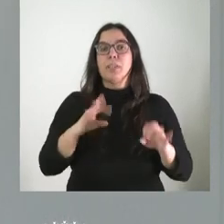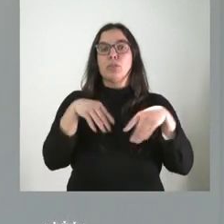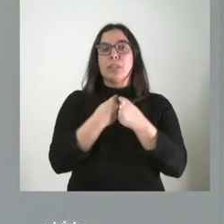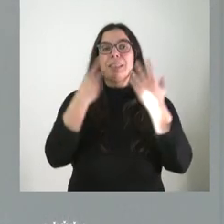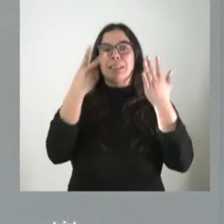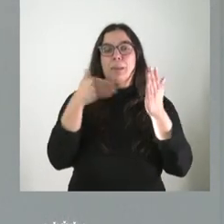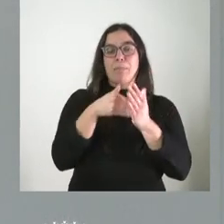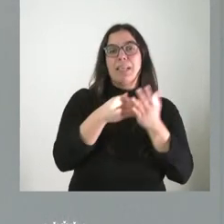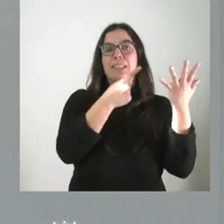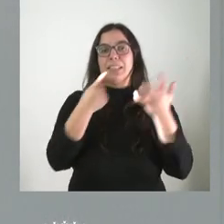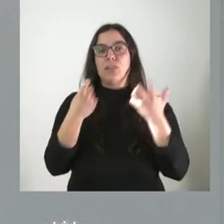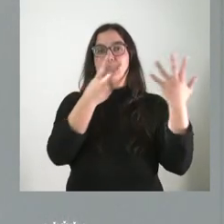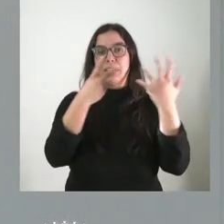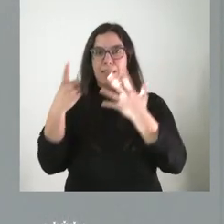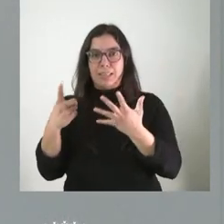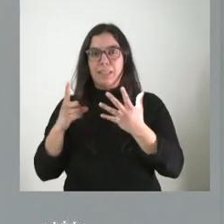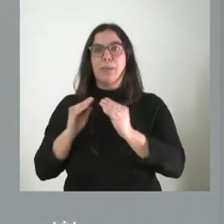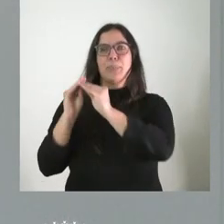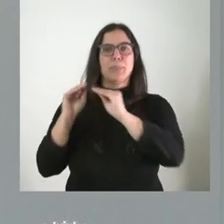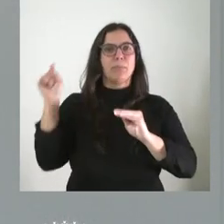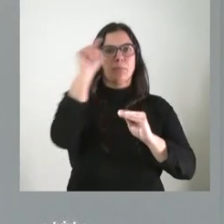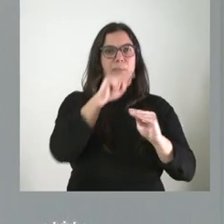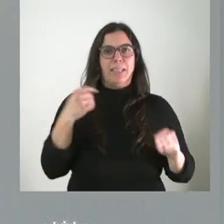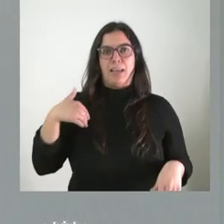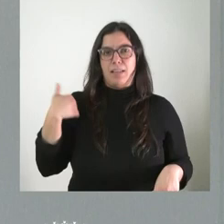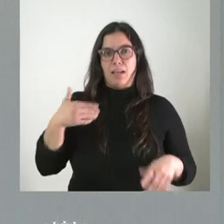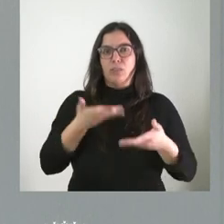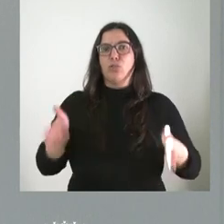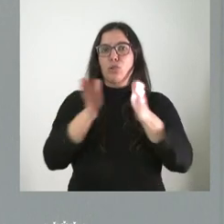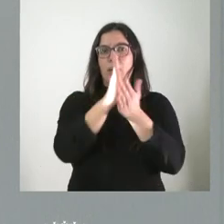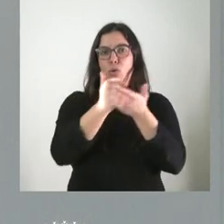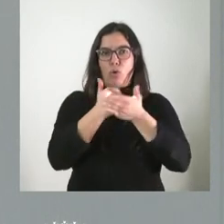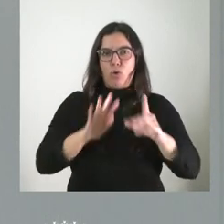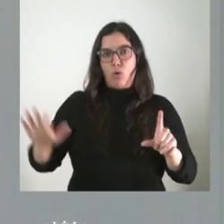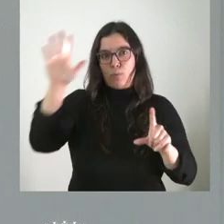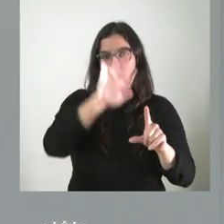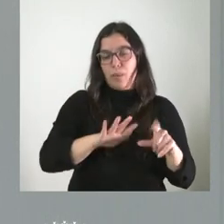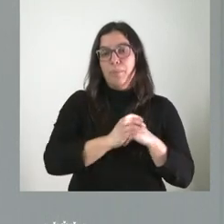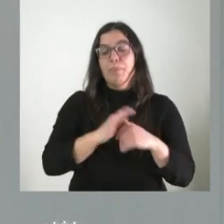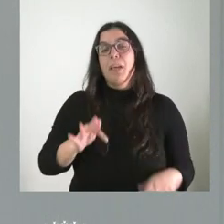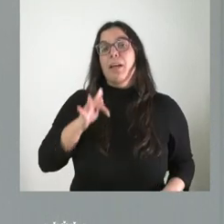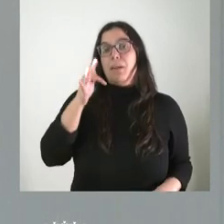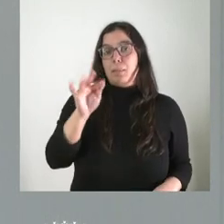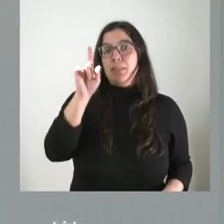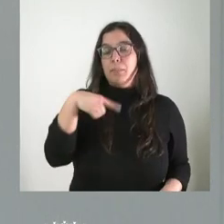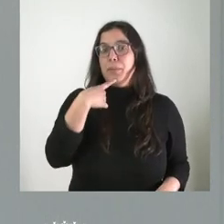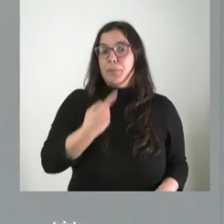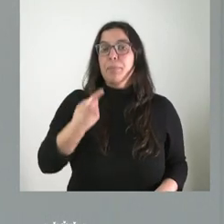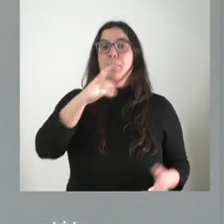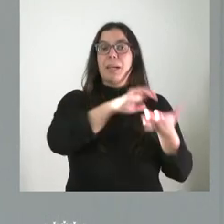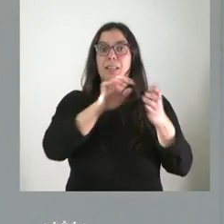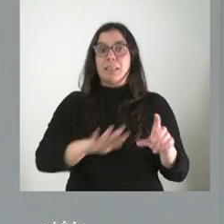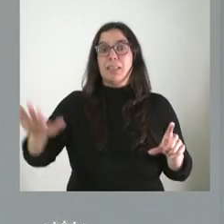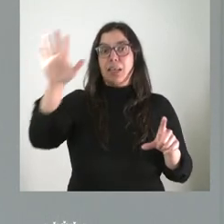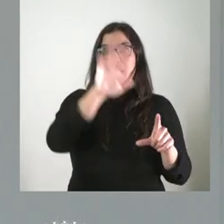7.66 instalaciones de autoconsumo eléctrico en el conjunto de la comunidad Autónoma y además hay que decir que Castilla y león